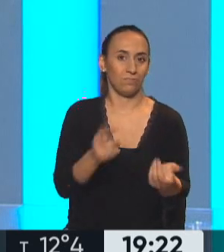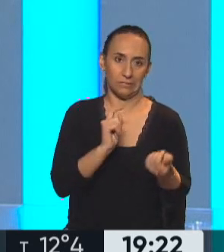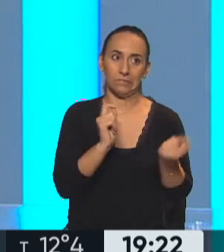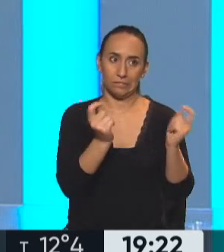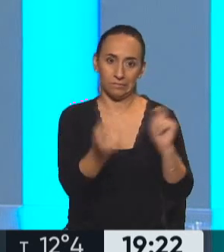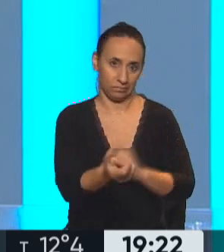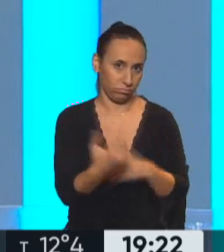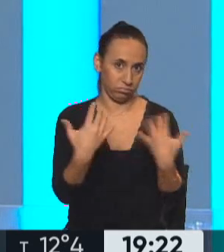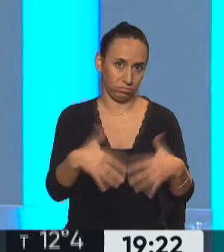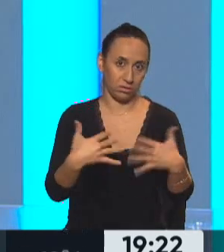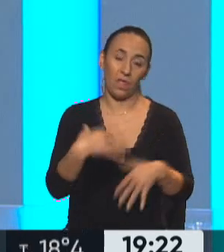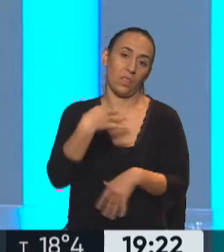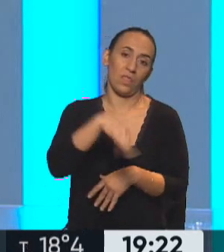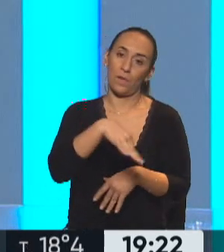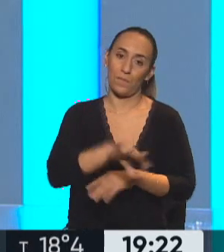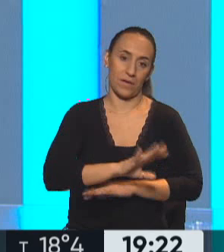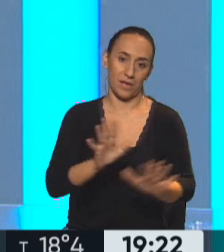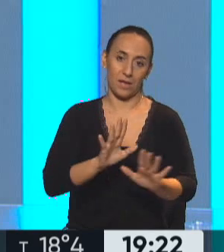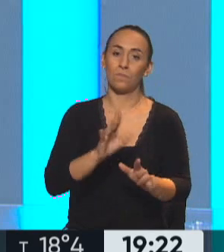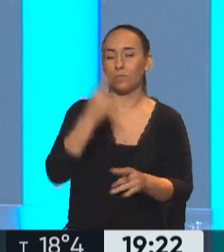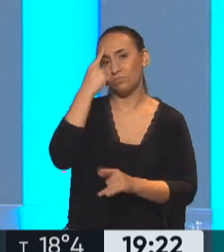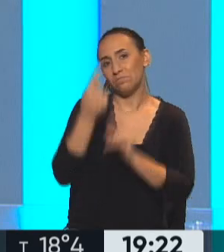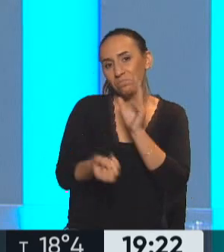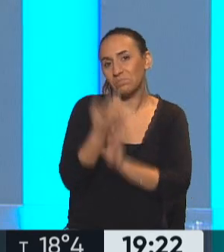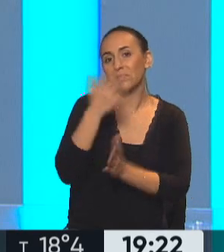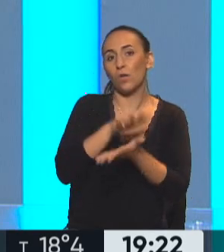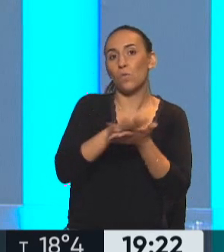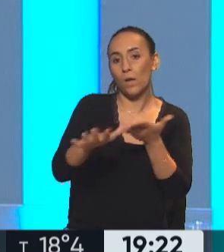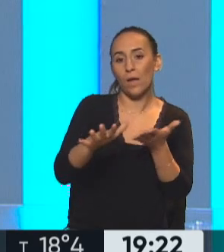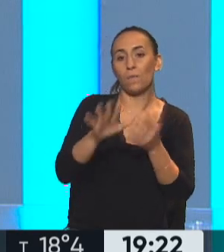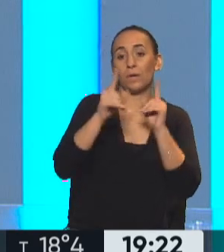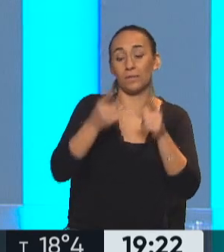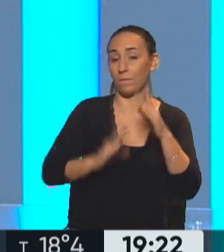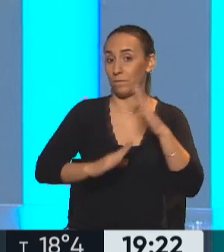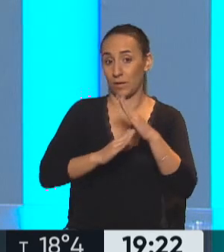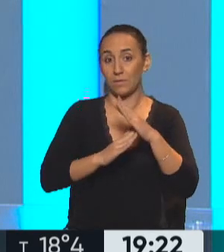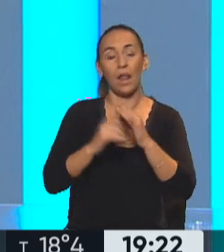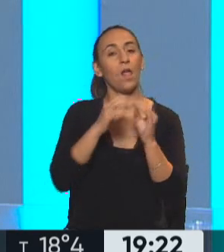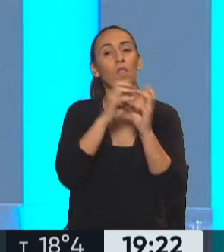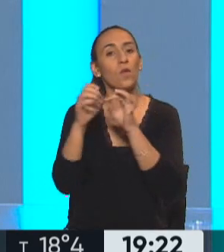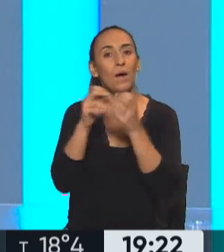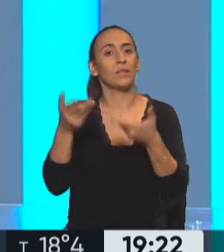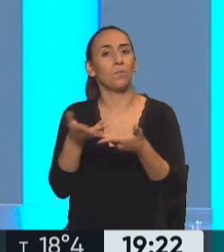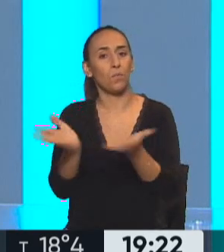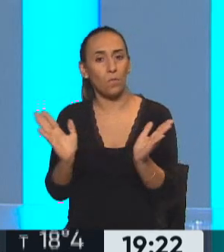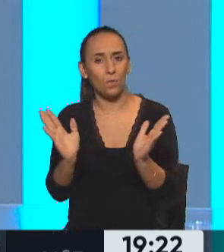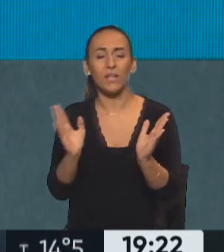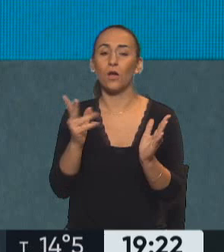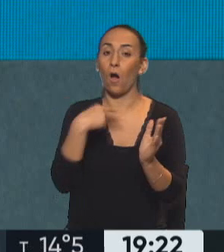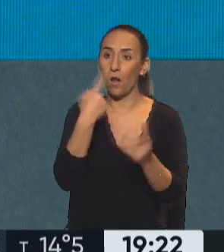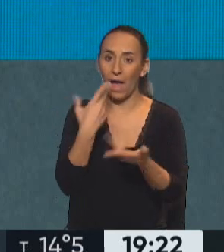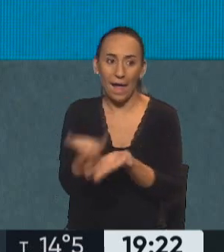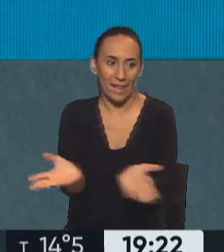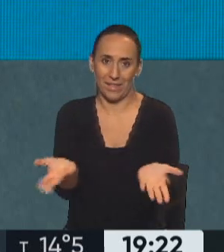No, era fundamental Ahí establecer está. criterios nuevos y fundamentalmente el debate público, la oralidad. Esencial.